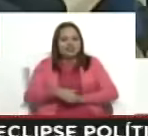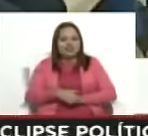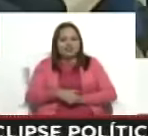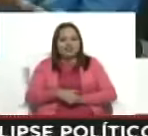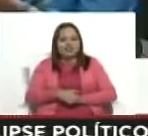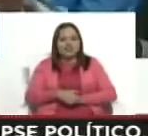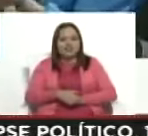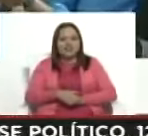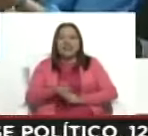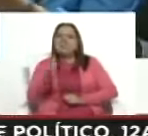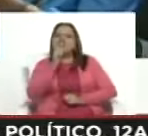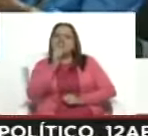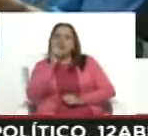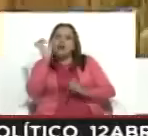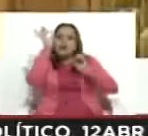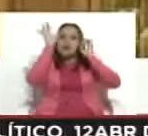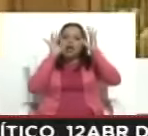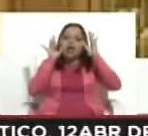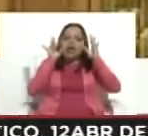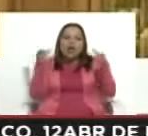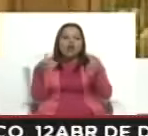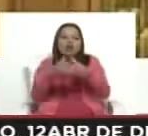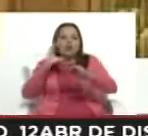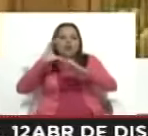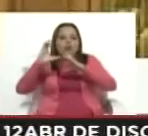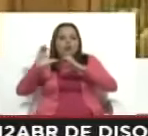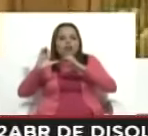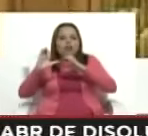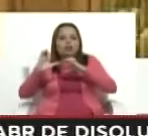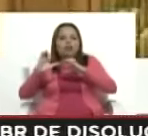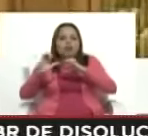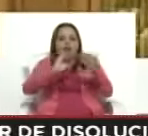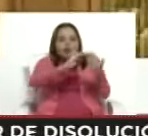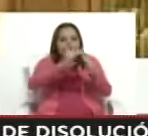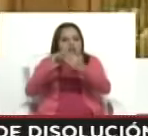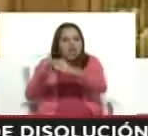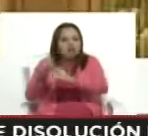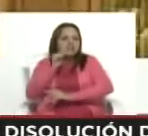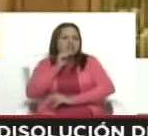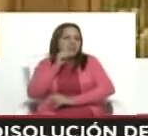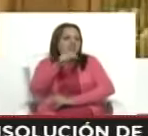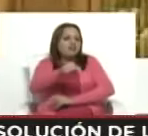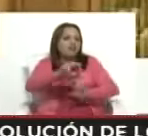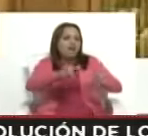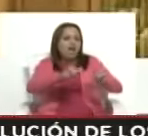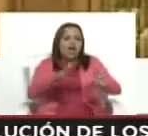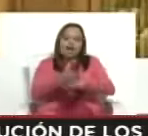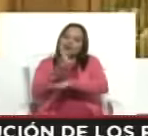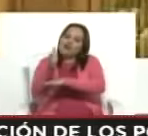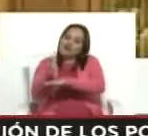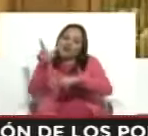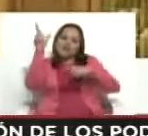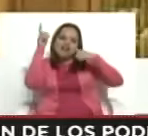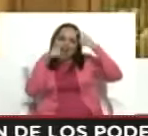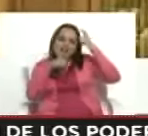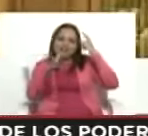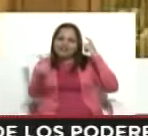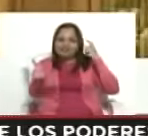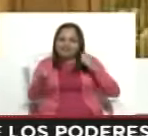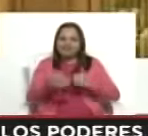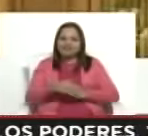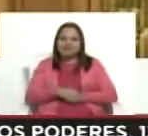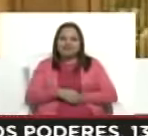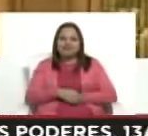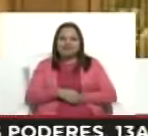alternativos. ¿Y de quién es creación de los medios comunitarios alternativos, de las emisoras comunitarias? Culpa de Chávez.